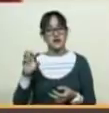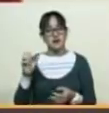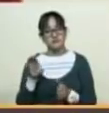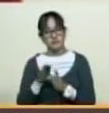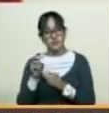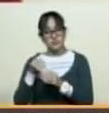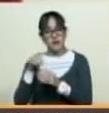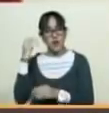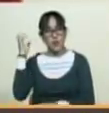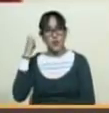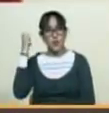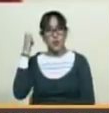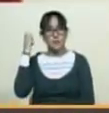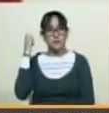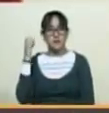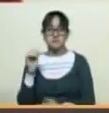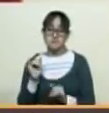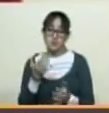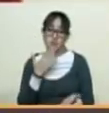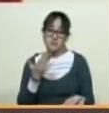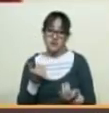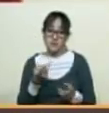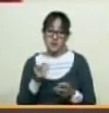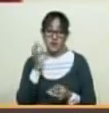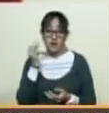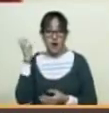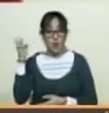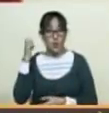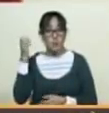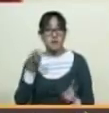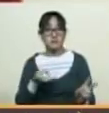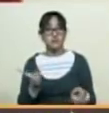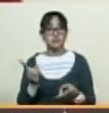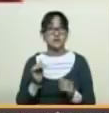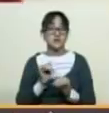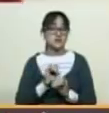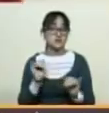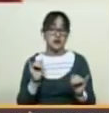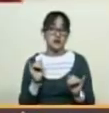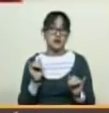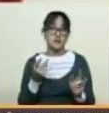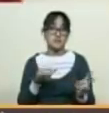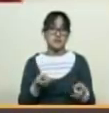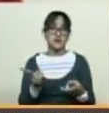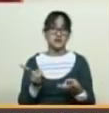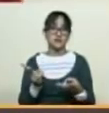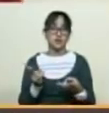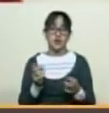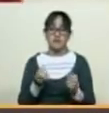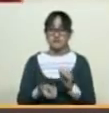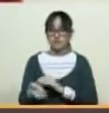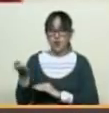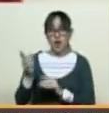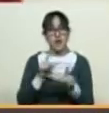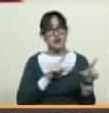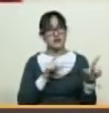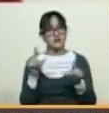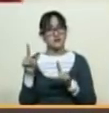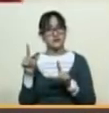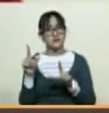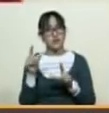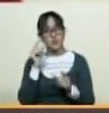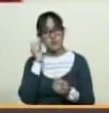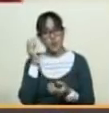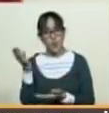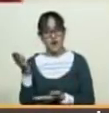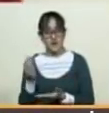Europea, tal como nos solicitaron que invitáramos a la Unión Europea. Ya esa invitación fue enviada a la